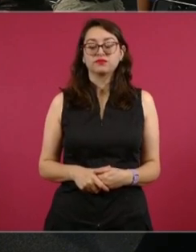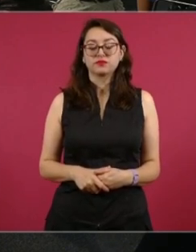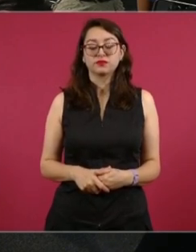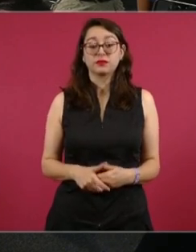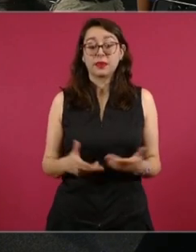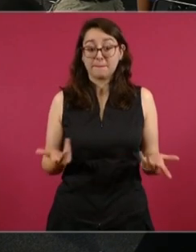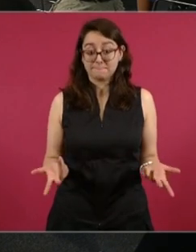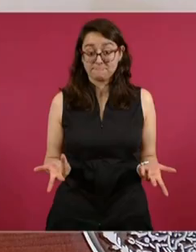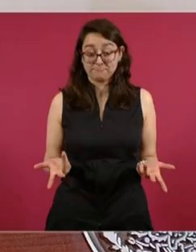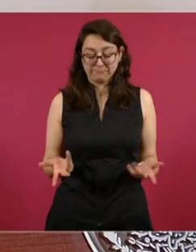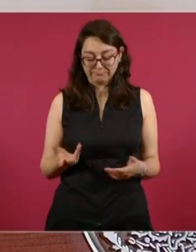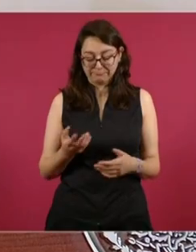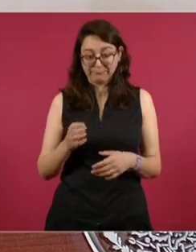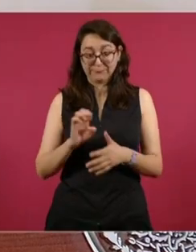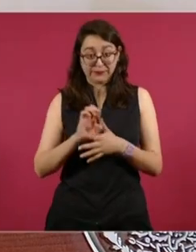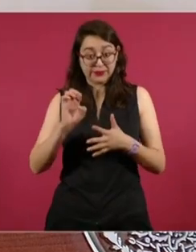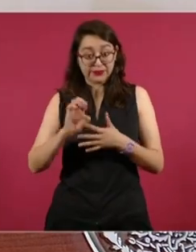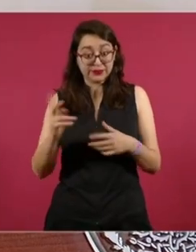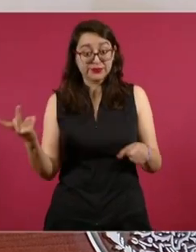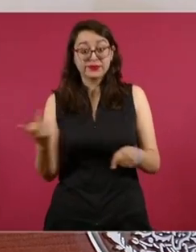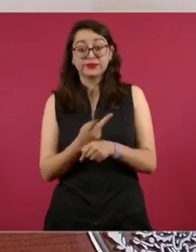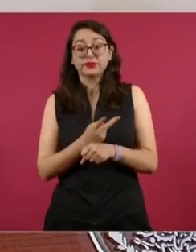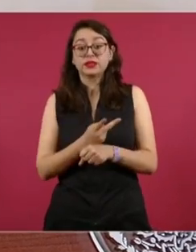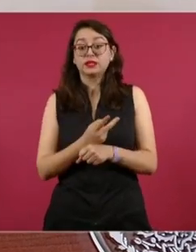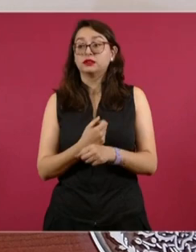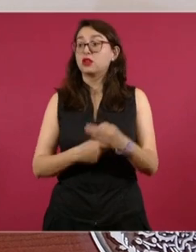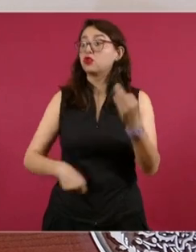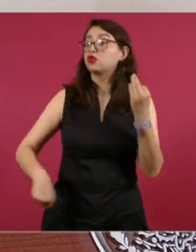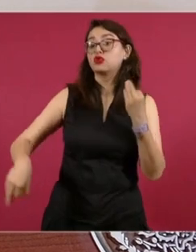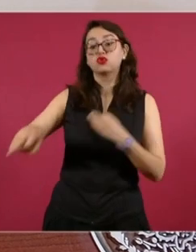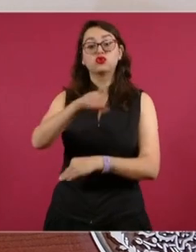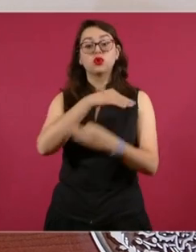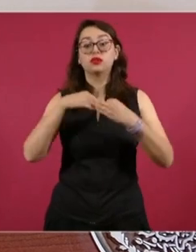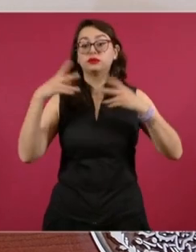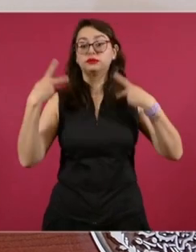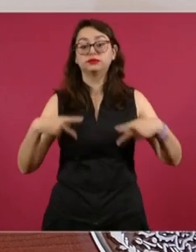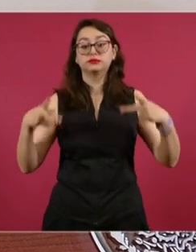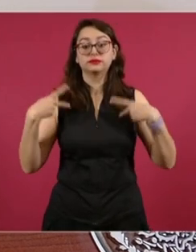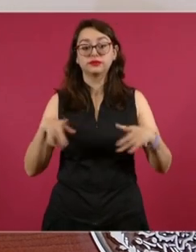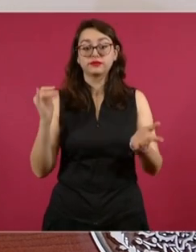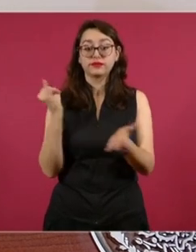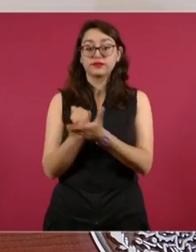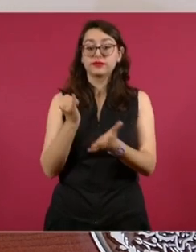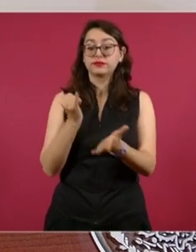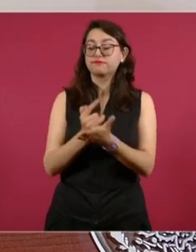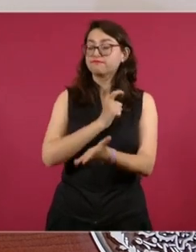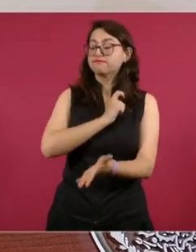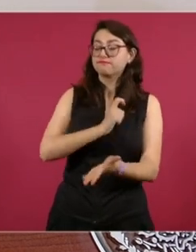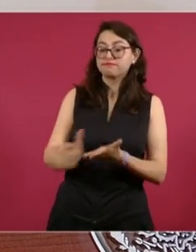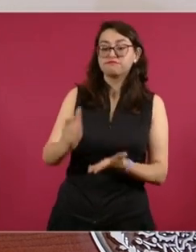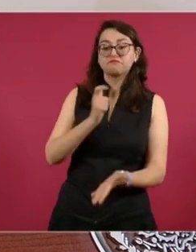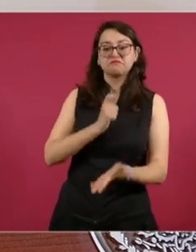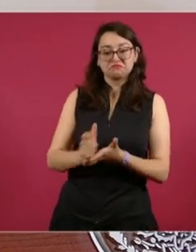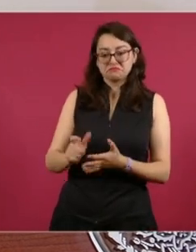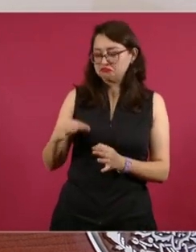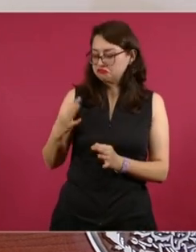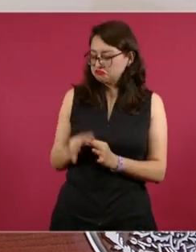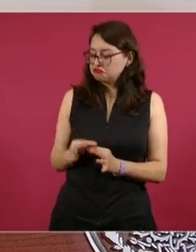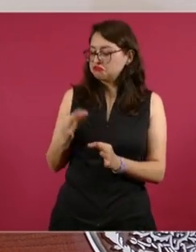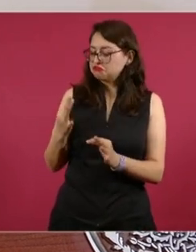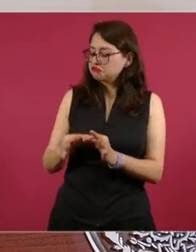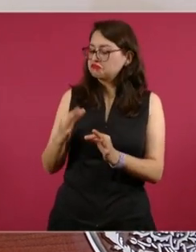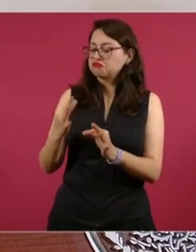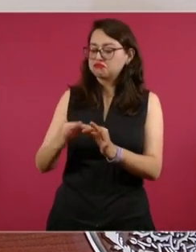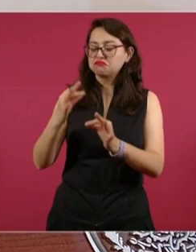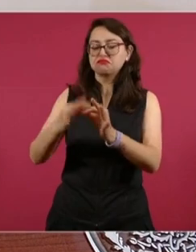decidimos todos a pagar impuestos. Y afortunadamente se ha logrado.